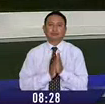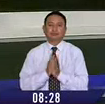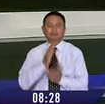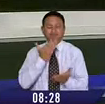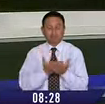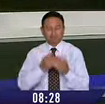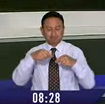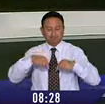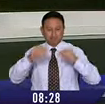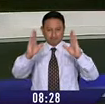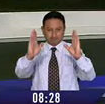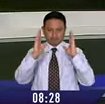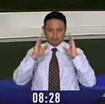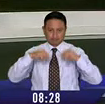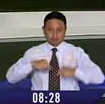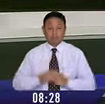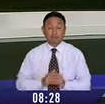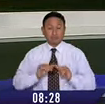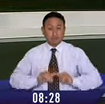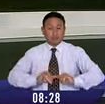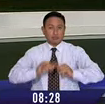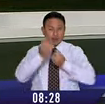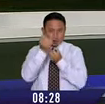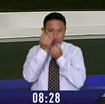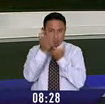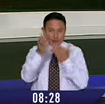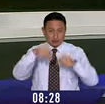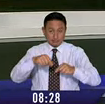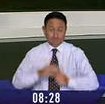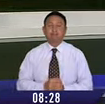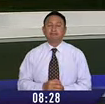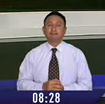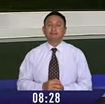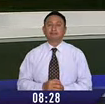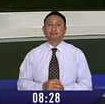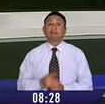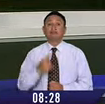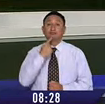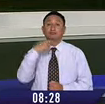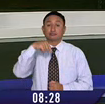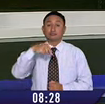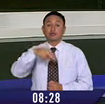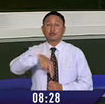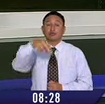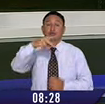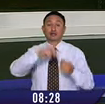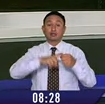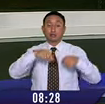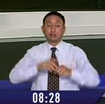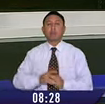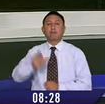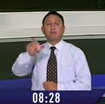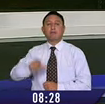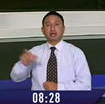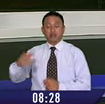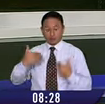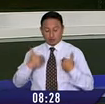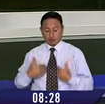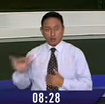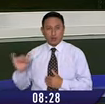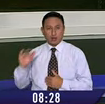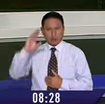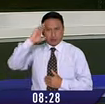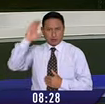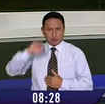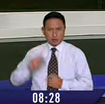Gracias por continuar en nuestra sintonía. Nosotros continuamos con más noticias. Les contamos que en el norte de Quito, sujetos vistiendo prendas